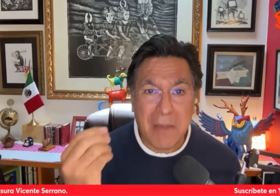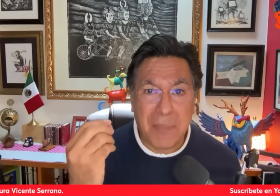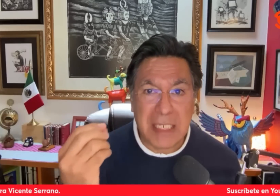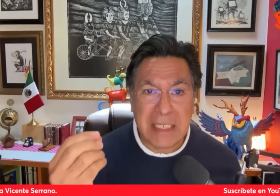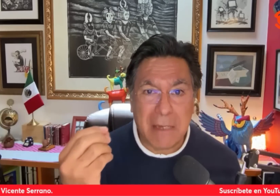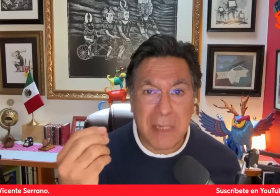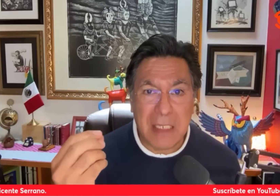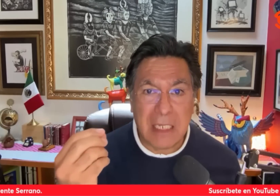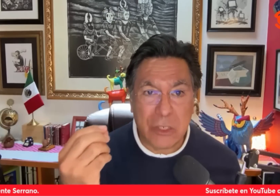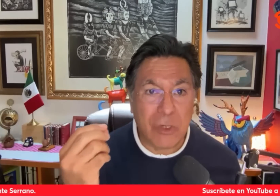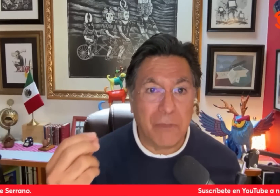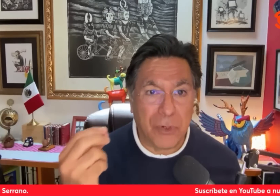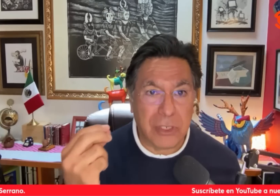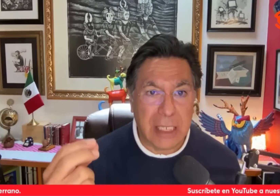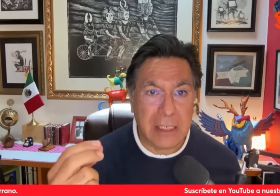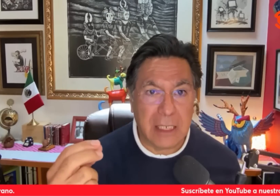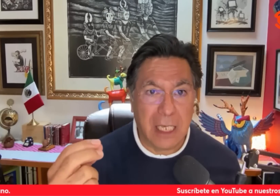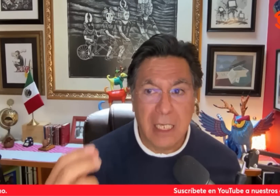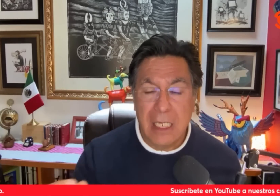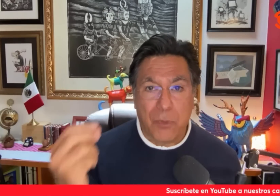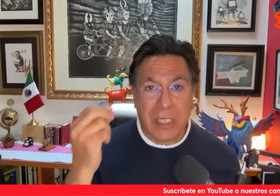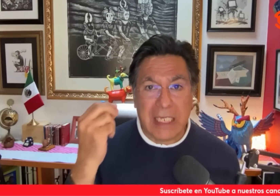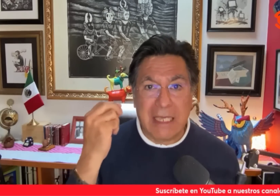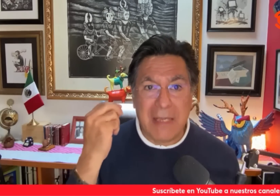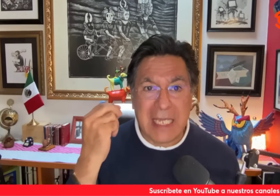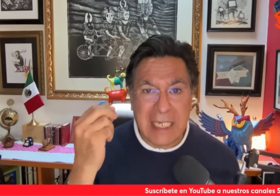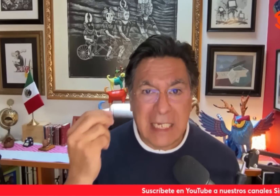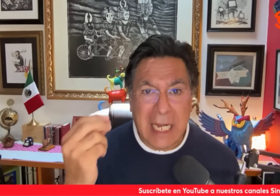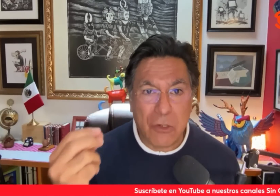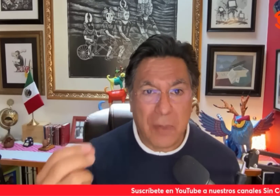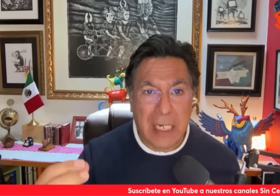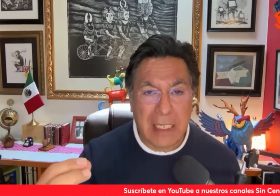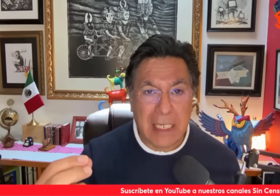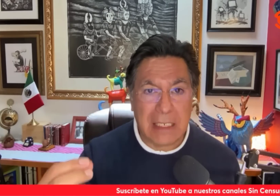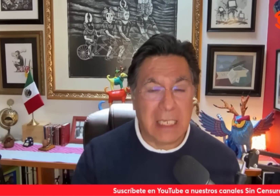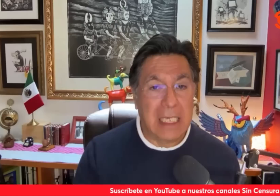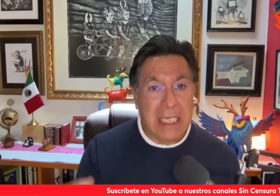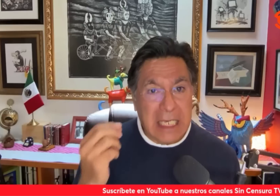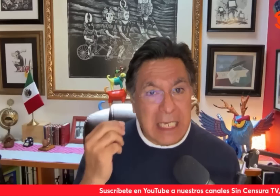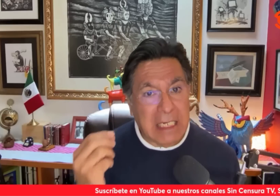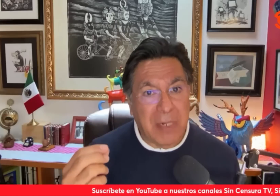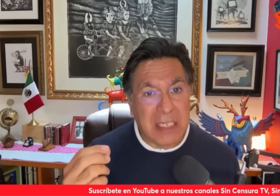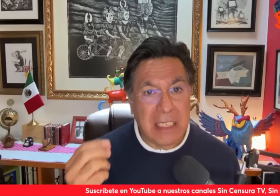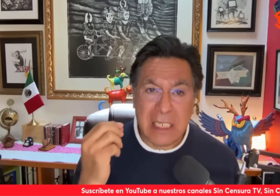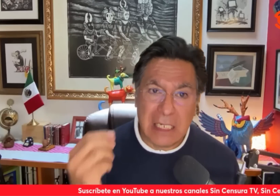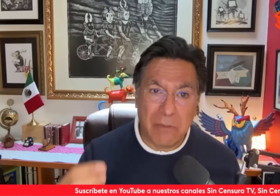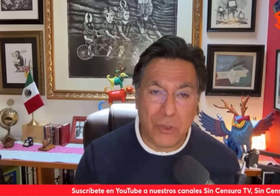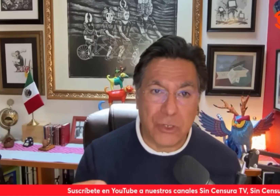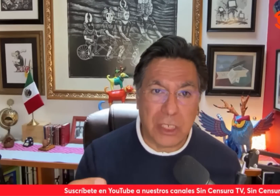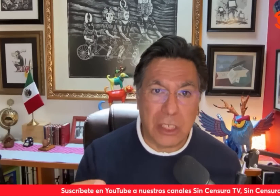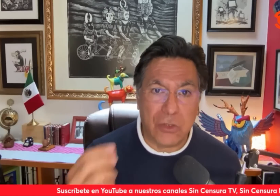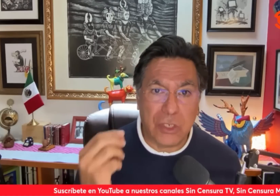saben precisamente de su importancia, porque saben que han llegado para quedarse y que representan en muchos sentidos el